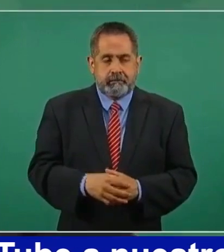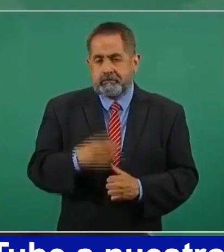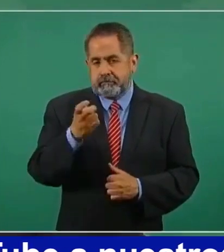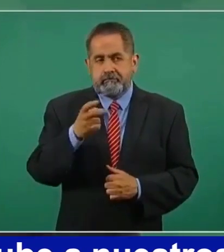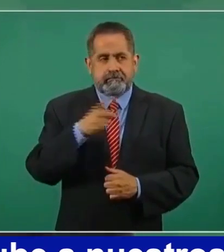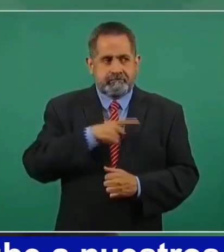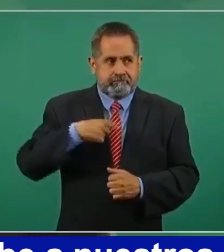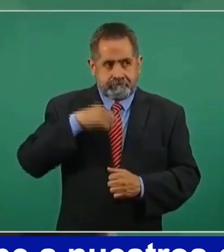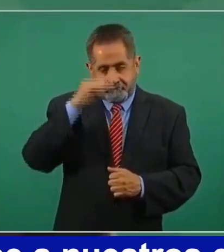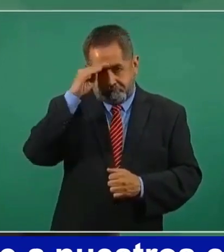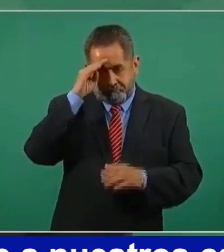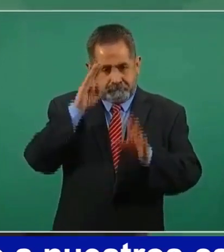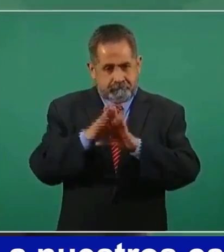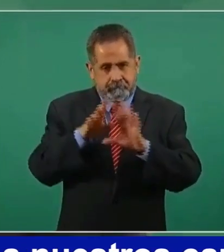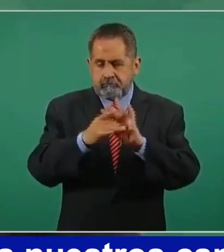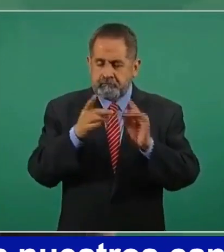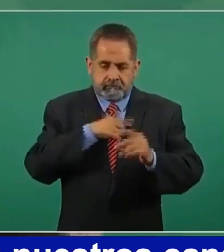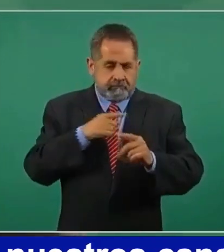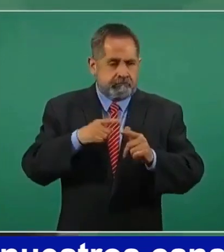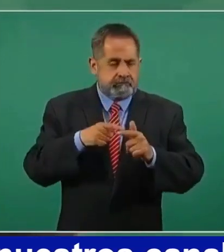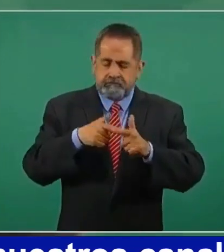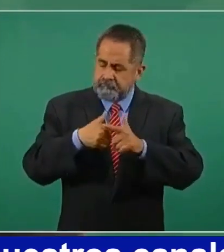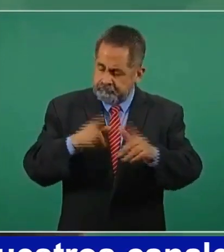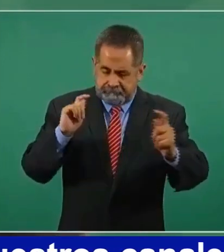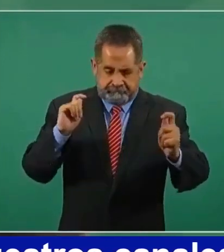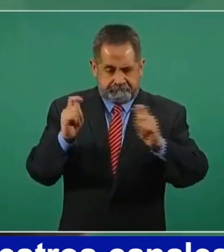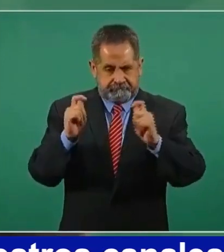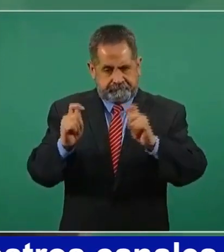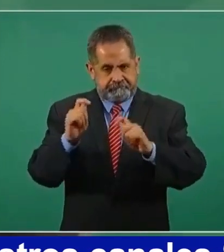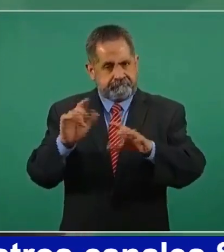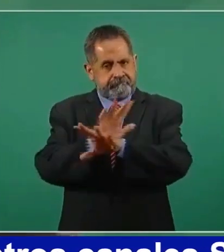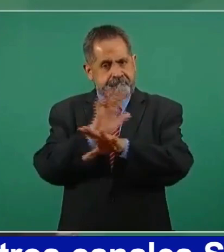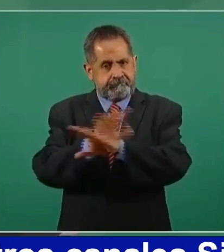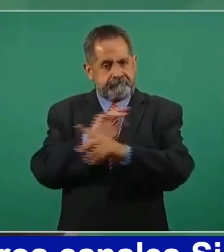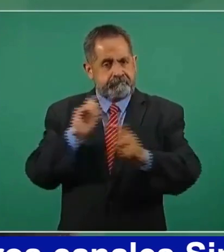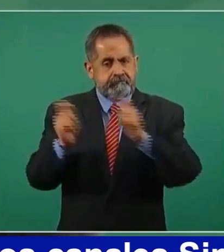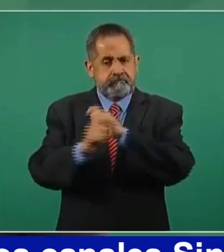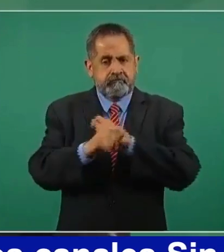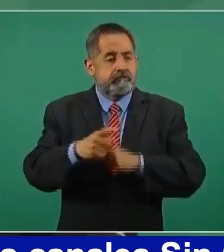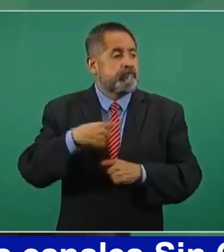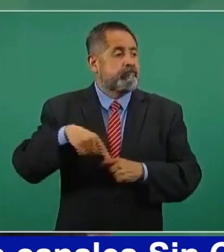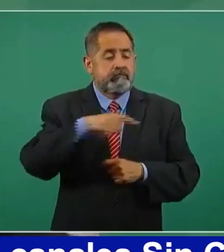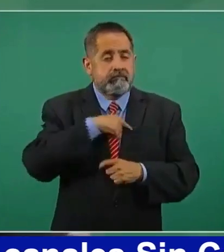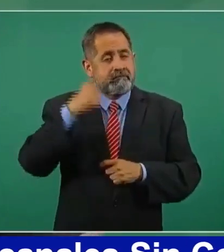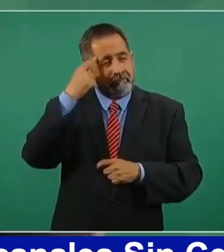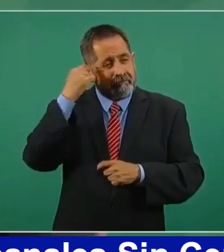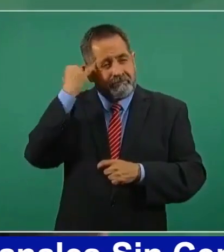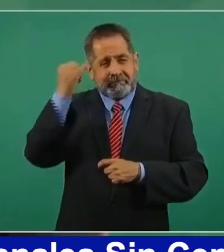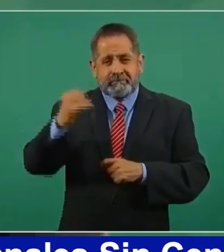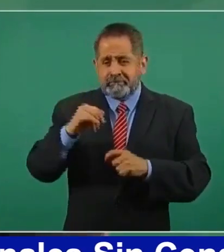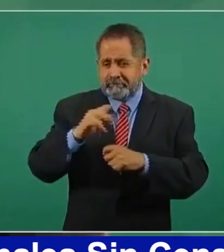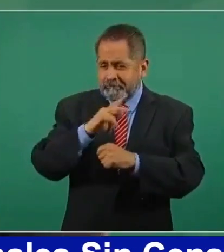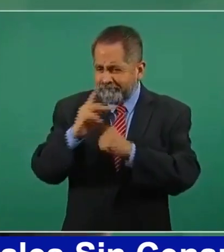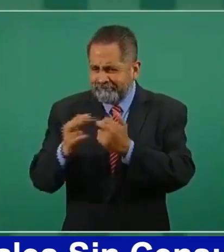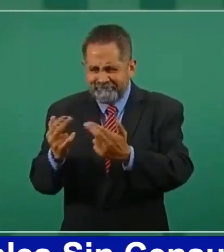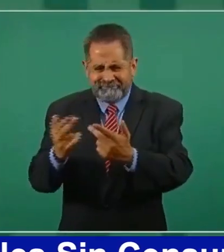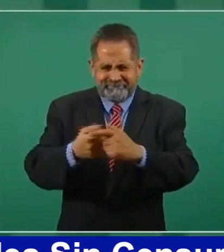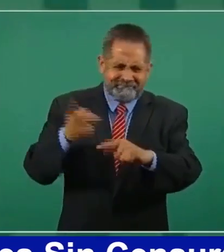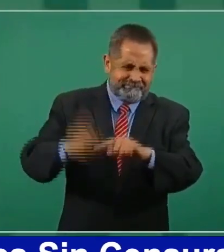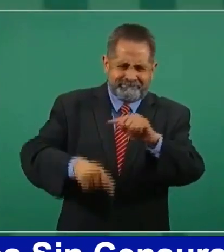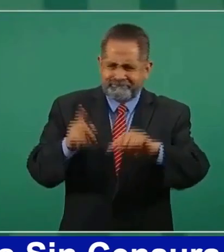Pero tenemos que llevar a cabo los cambios. Estaban destruyendo al país por completo.